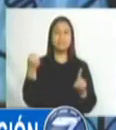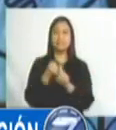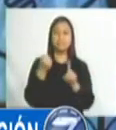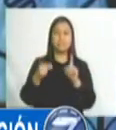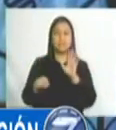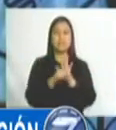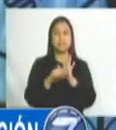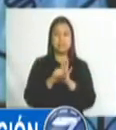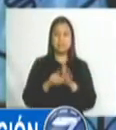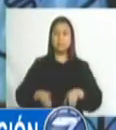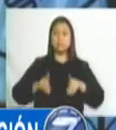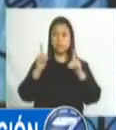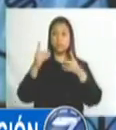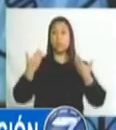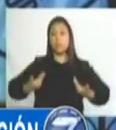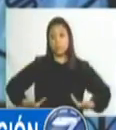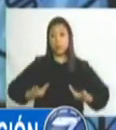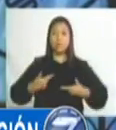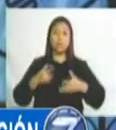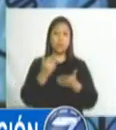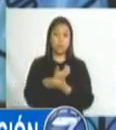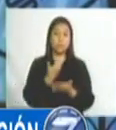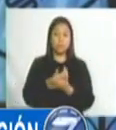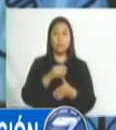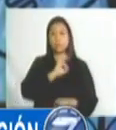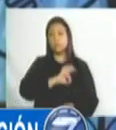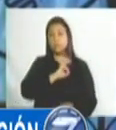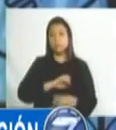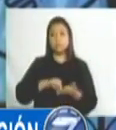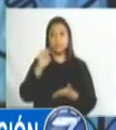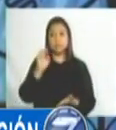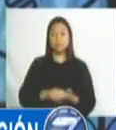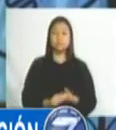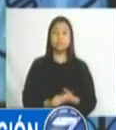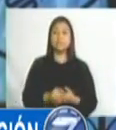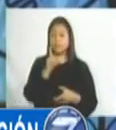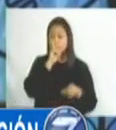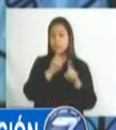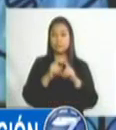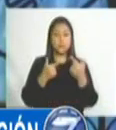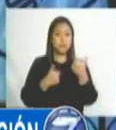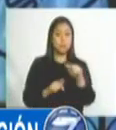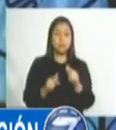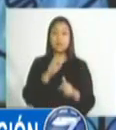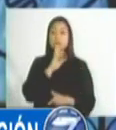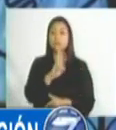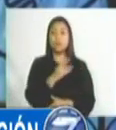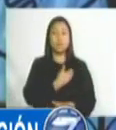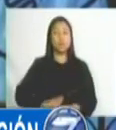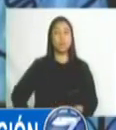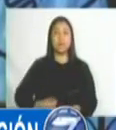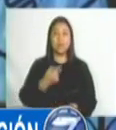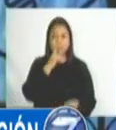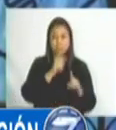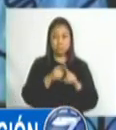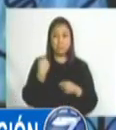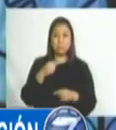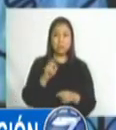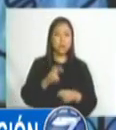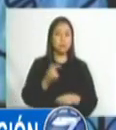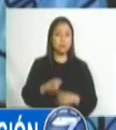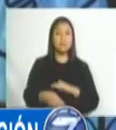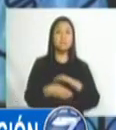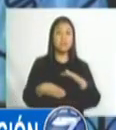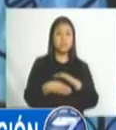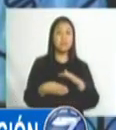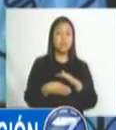desarrollo humano, económico y social del país. Además, limita las respuestas gubernamentales a las necesidades básicas y, por